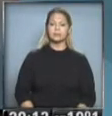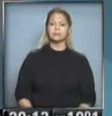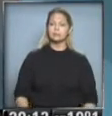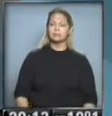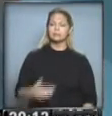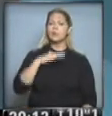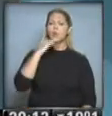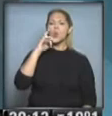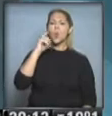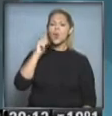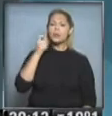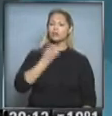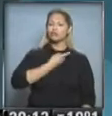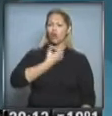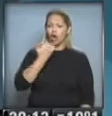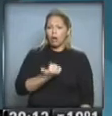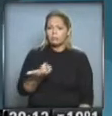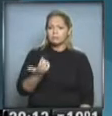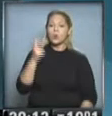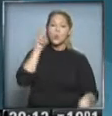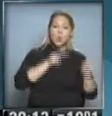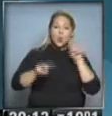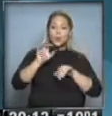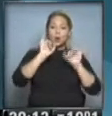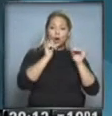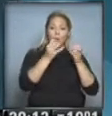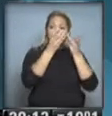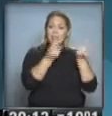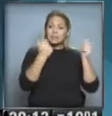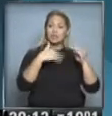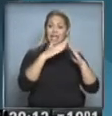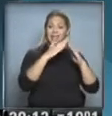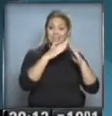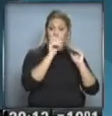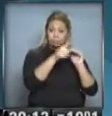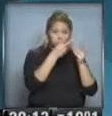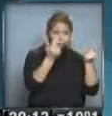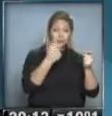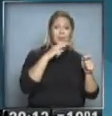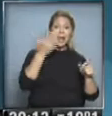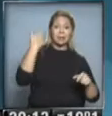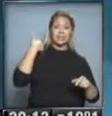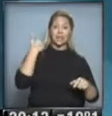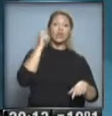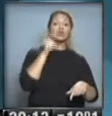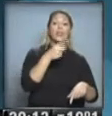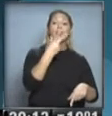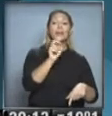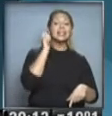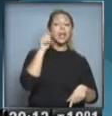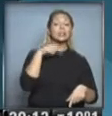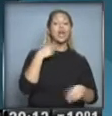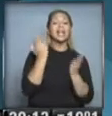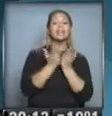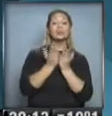¿Dónde está Julián Iglesias? Buscan a un joven que falta de su casa desde el viernes. Tiene 20 años, es estudiante